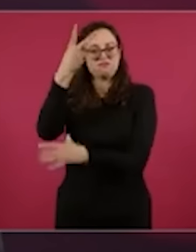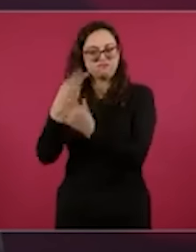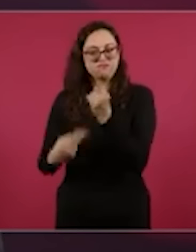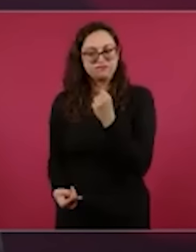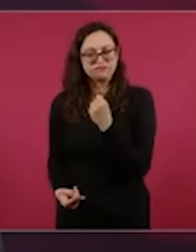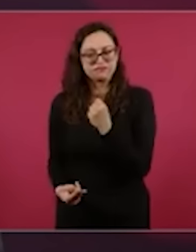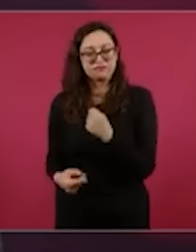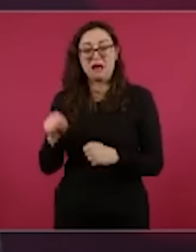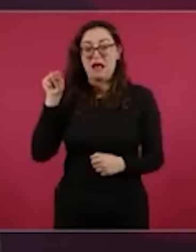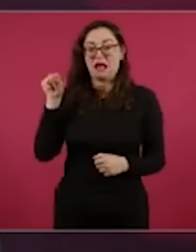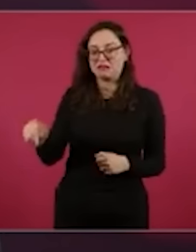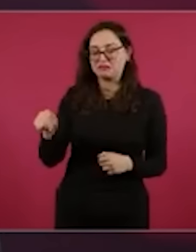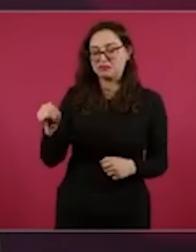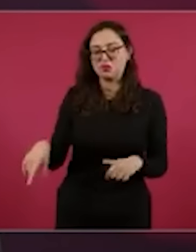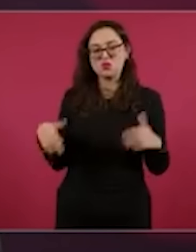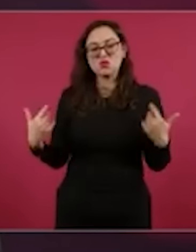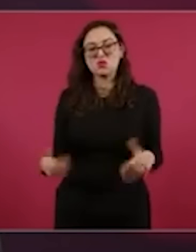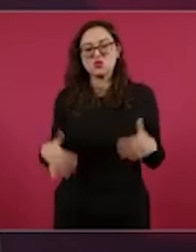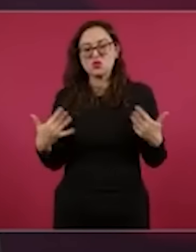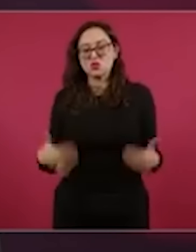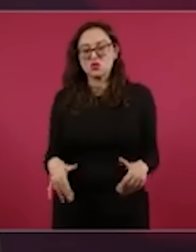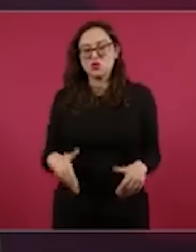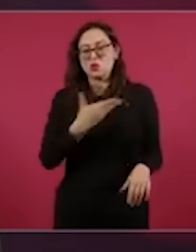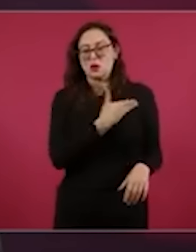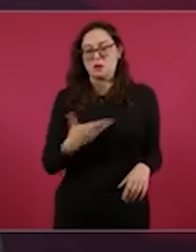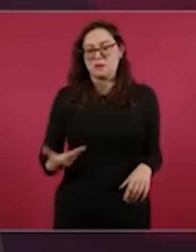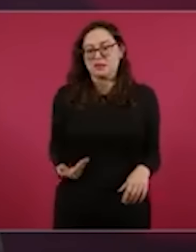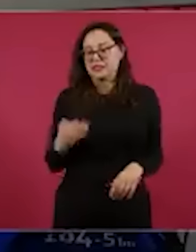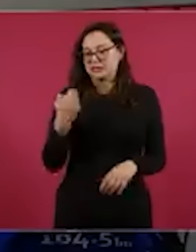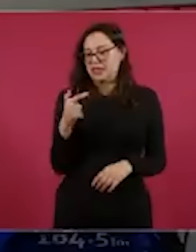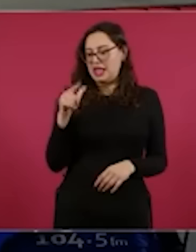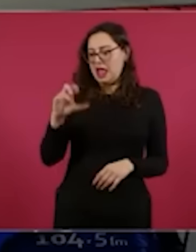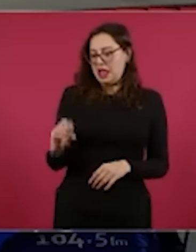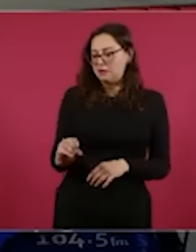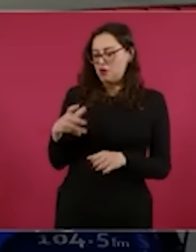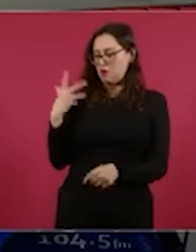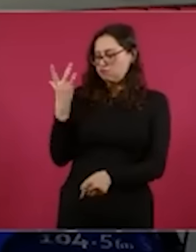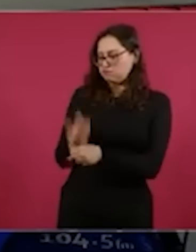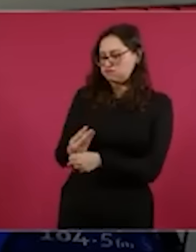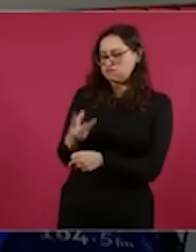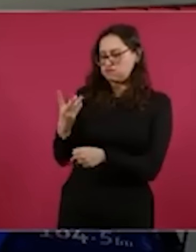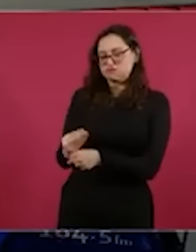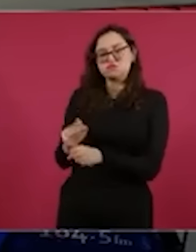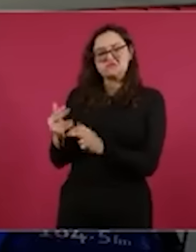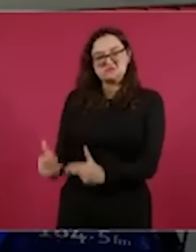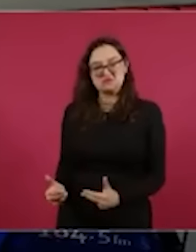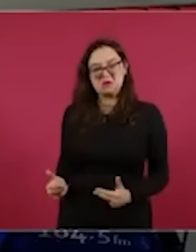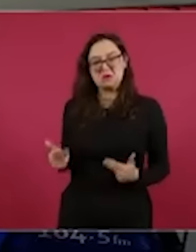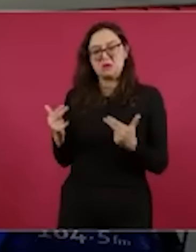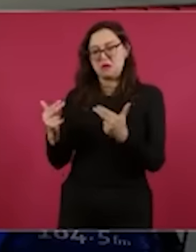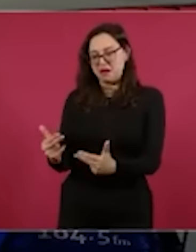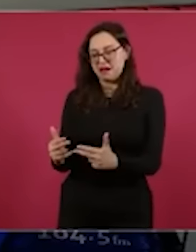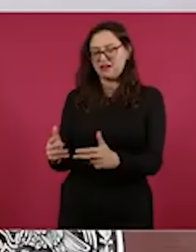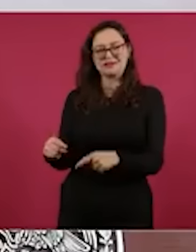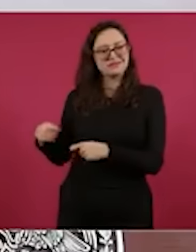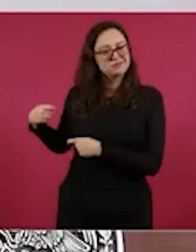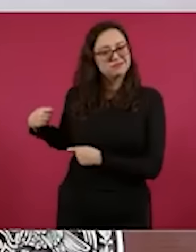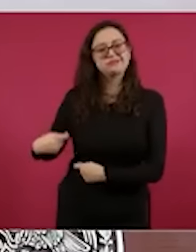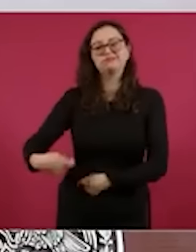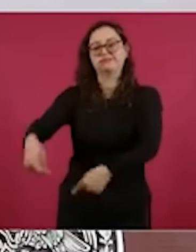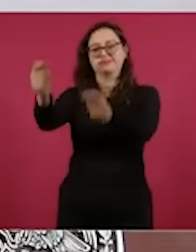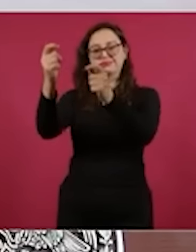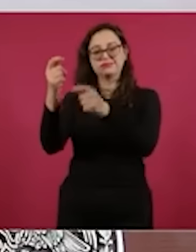de los mayores legados del gobierno del presidente Andrés Manuel López Obrador para México, y con un